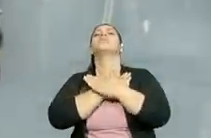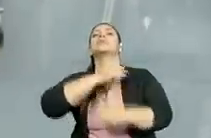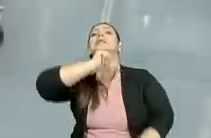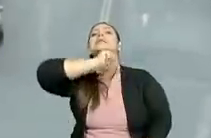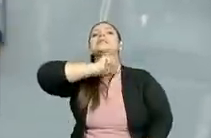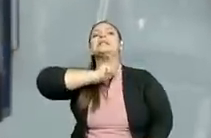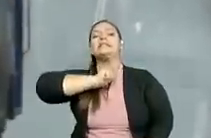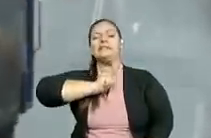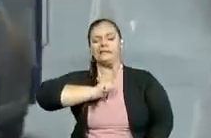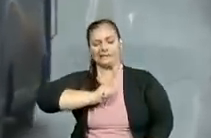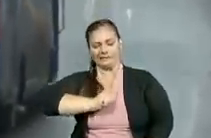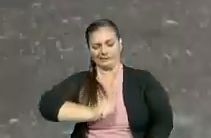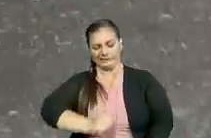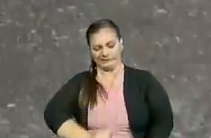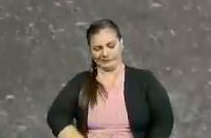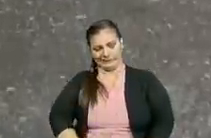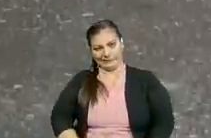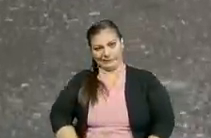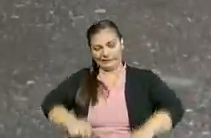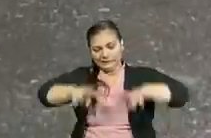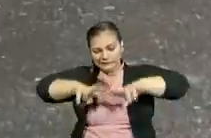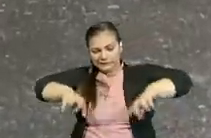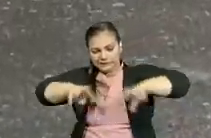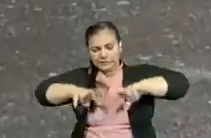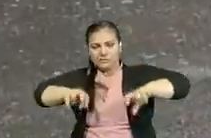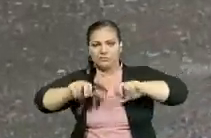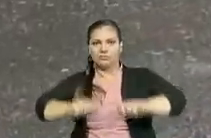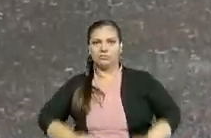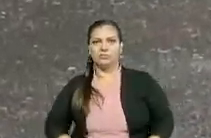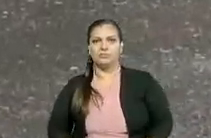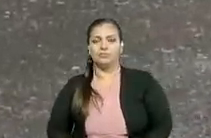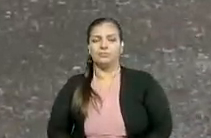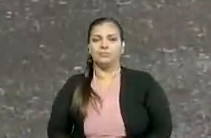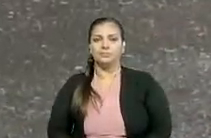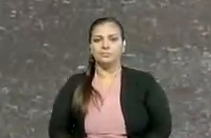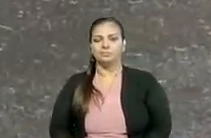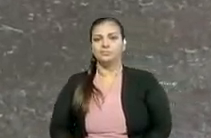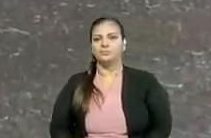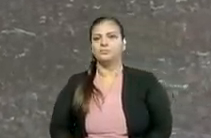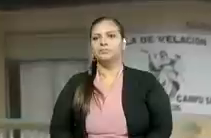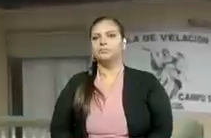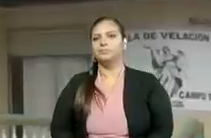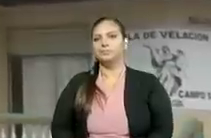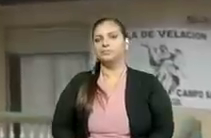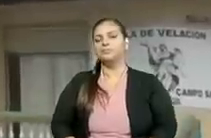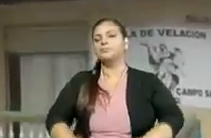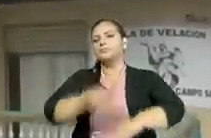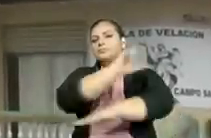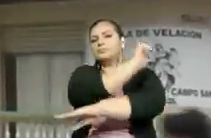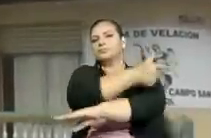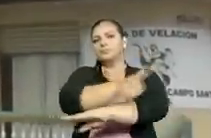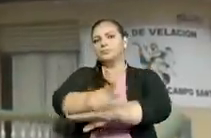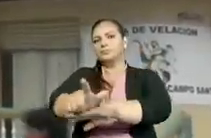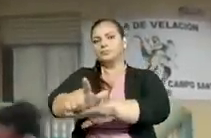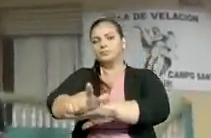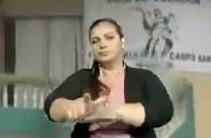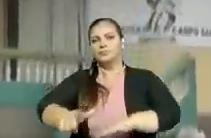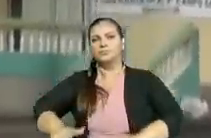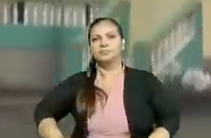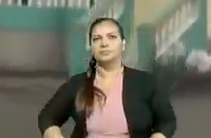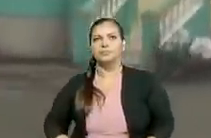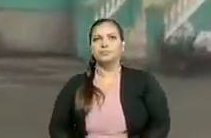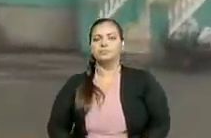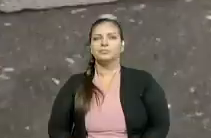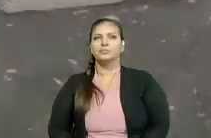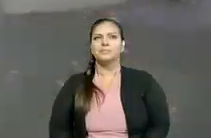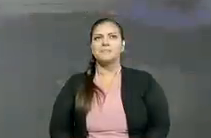respectiva autopsia de ley. Este hecho ha consternado a los peninsulares, quienes esperan se esclarezca lo ocurrido. Desde la